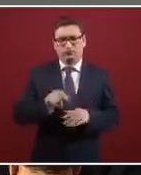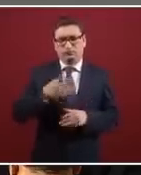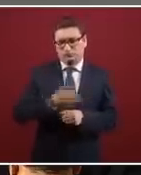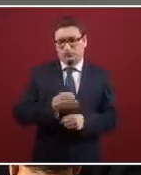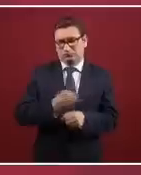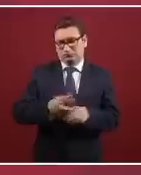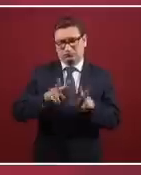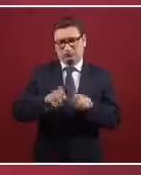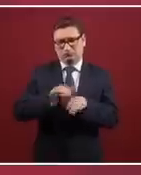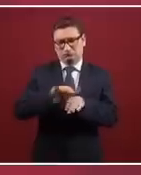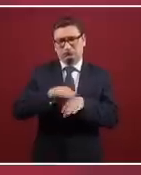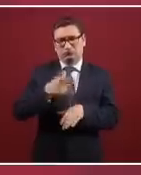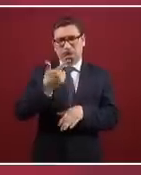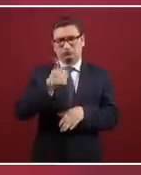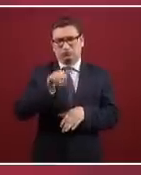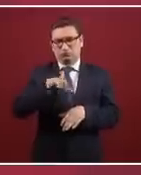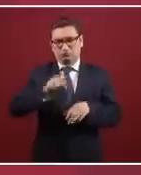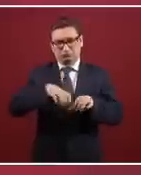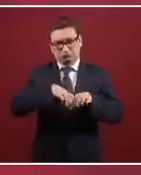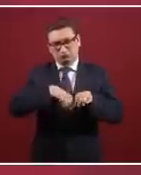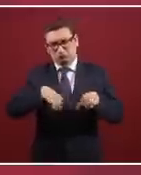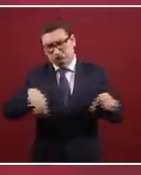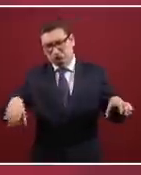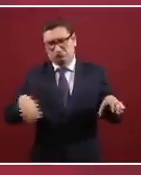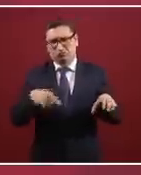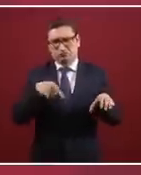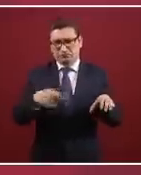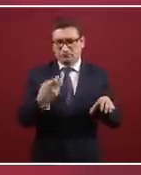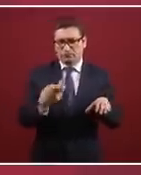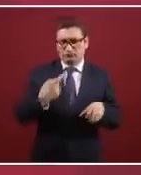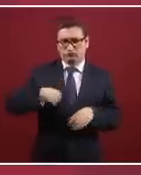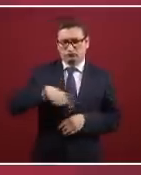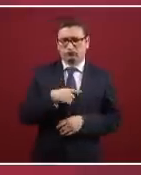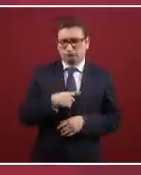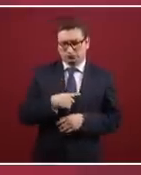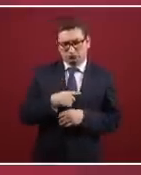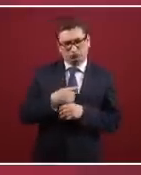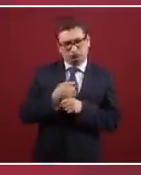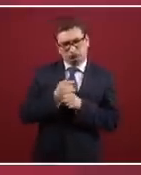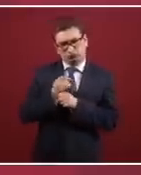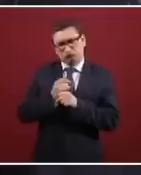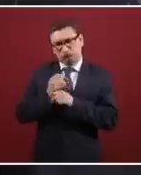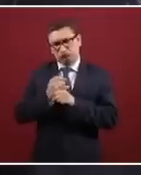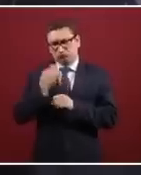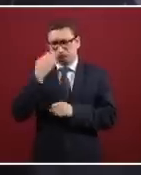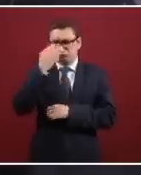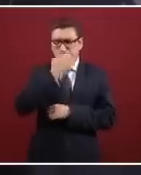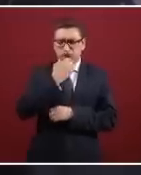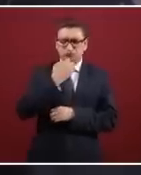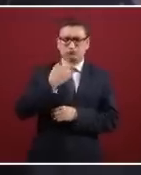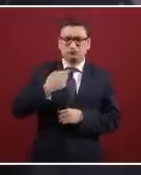gasoductos, estamos buscando que se